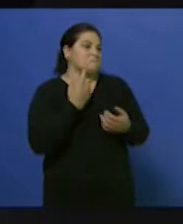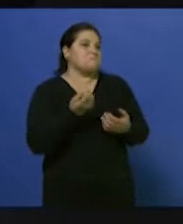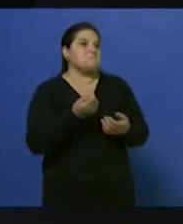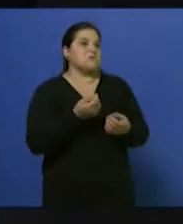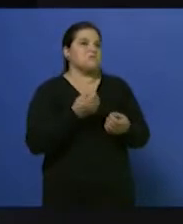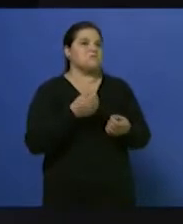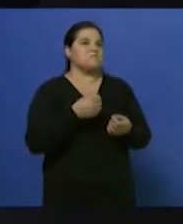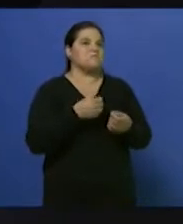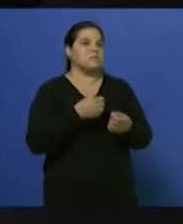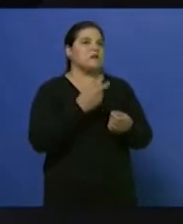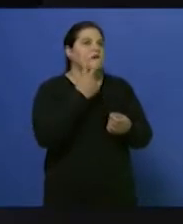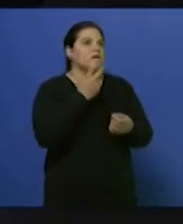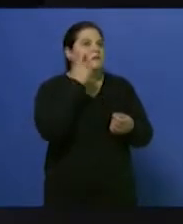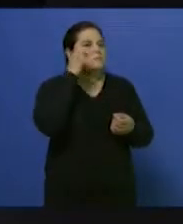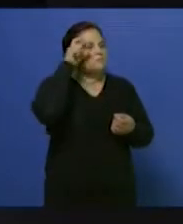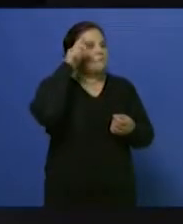que he tenido.